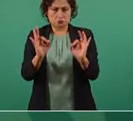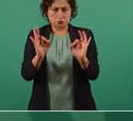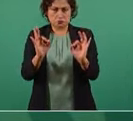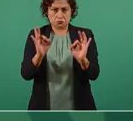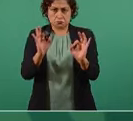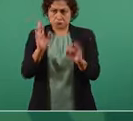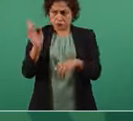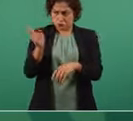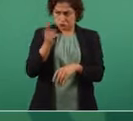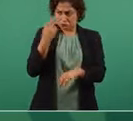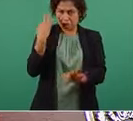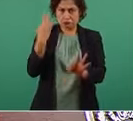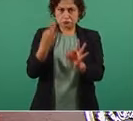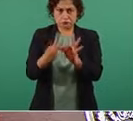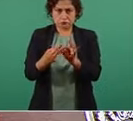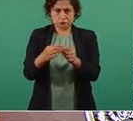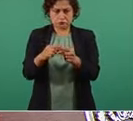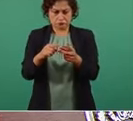honestos,